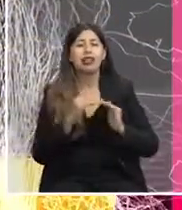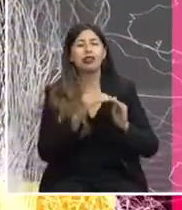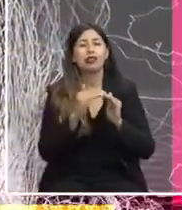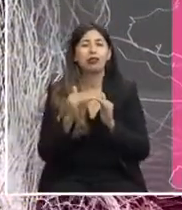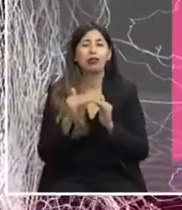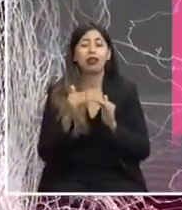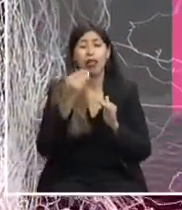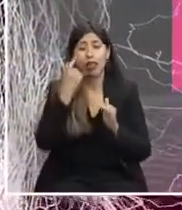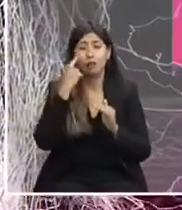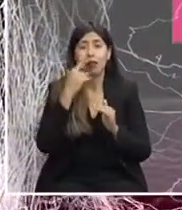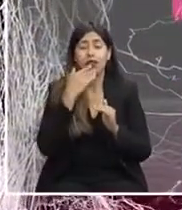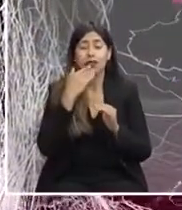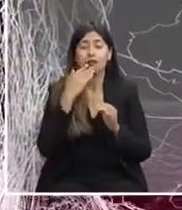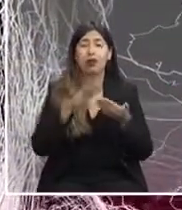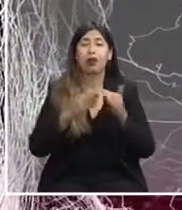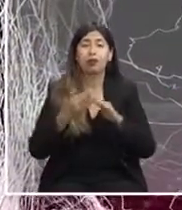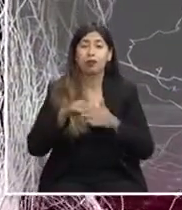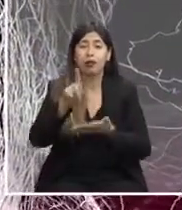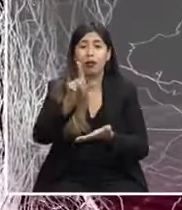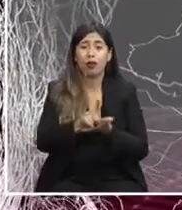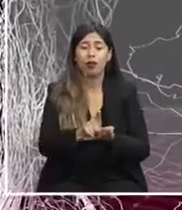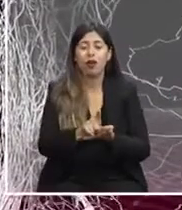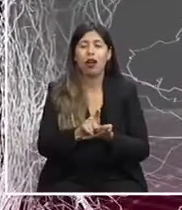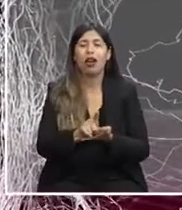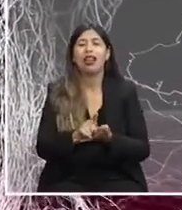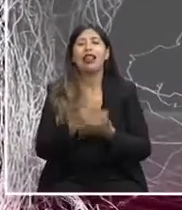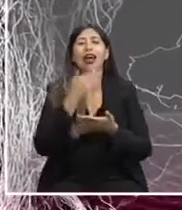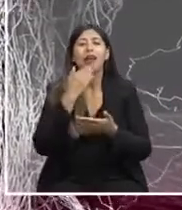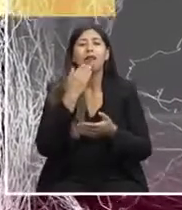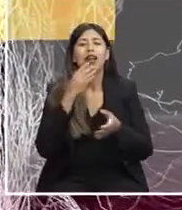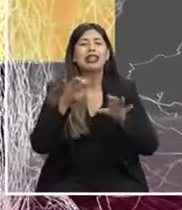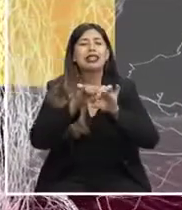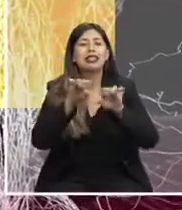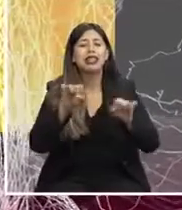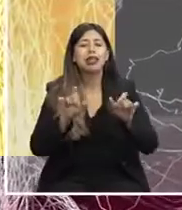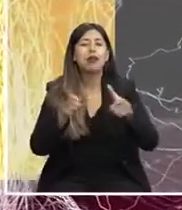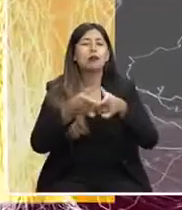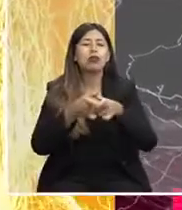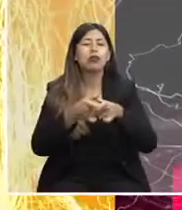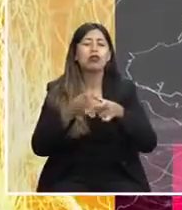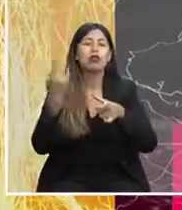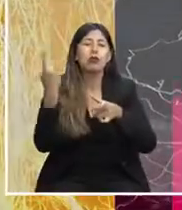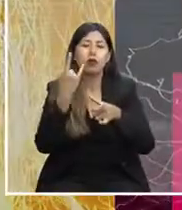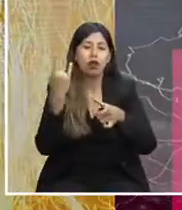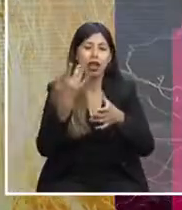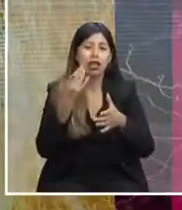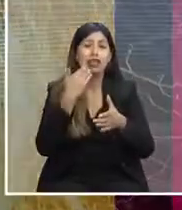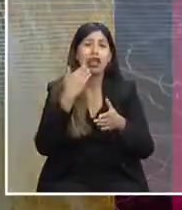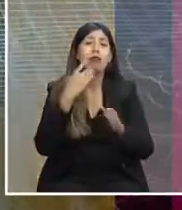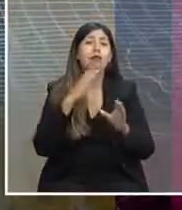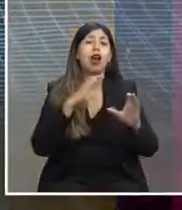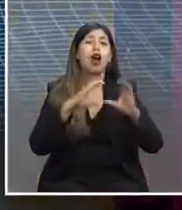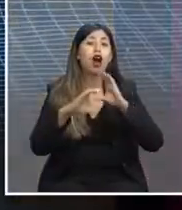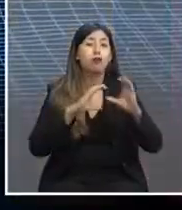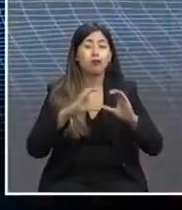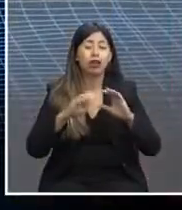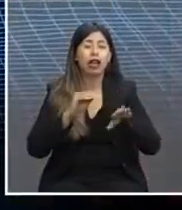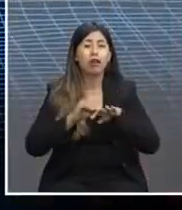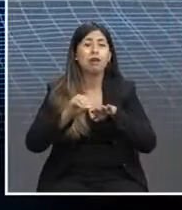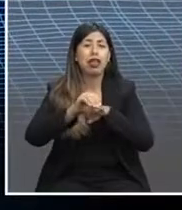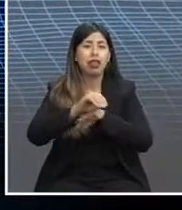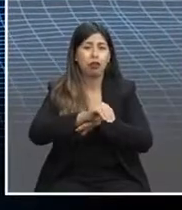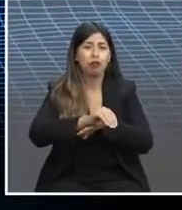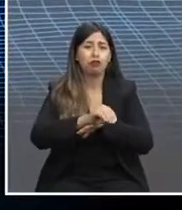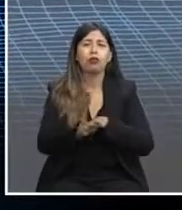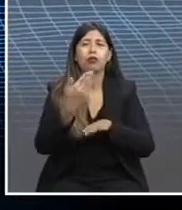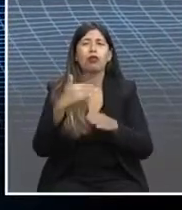las comunidades locales y sobre todo los medios de comunicación. Base de trabajo, necesitamos mucho